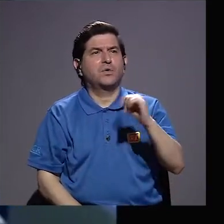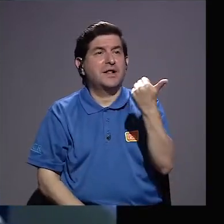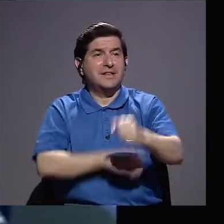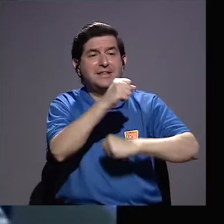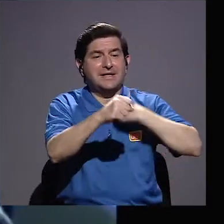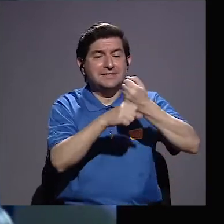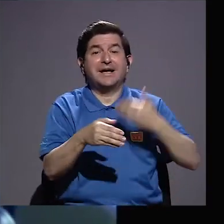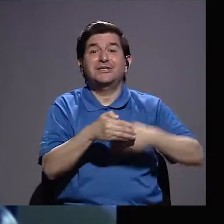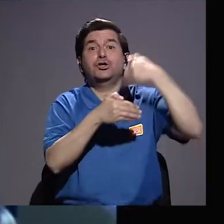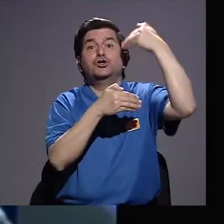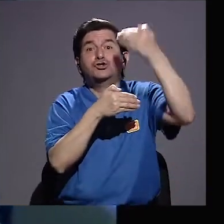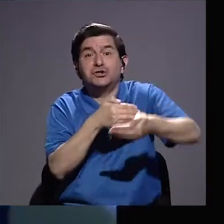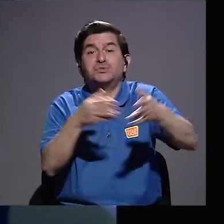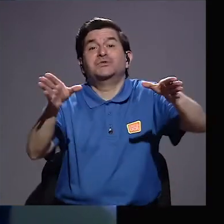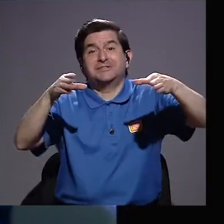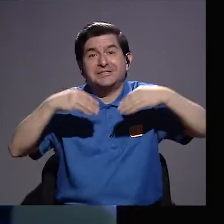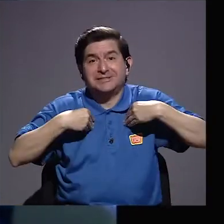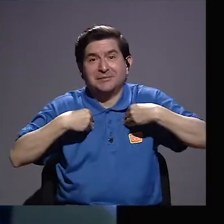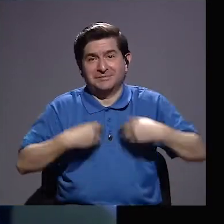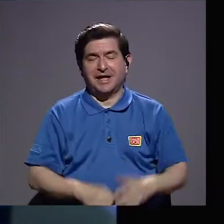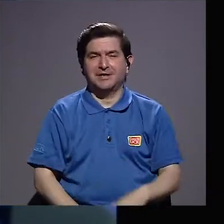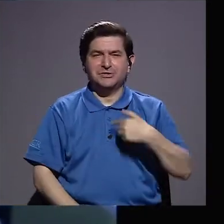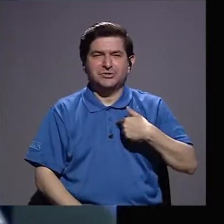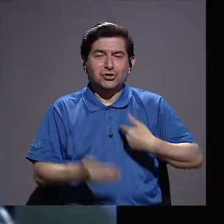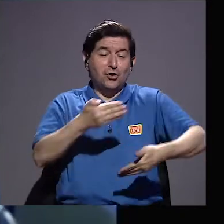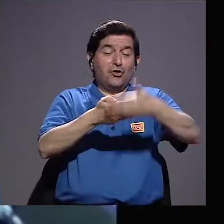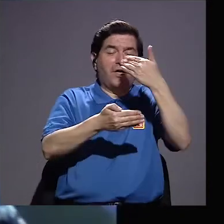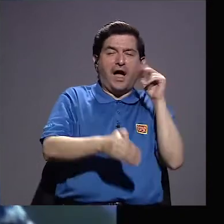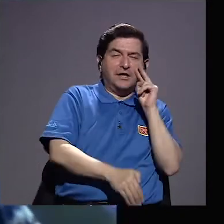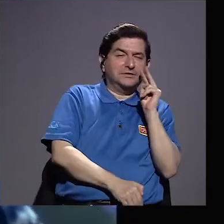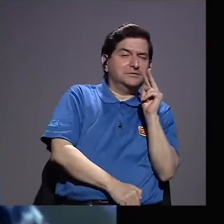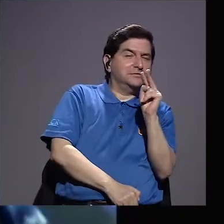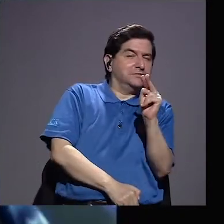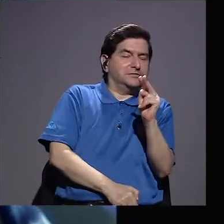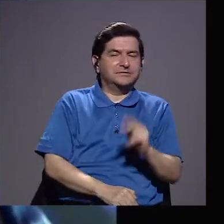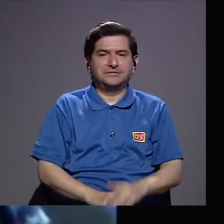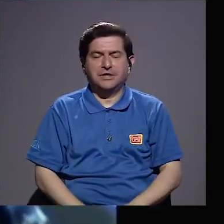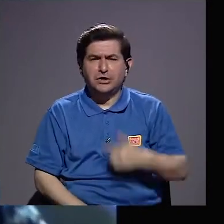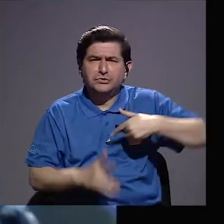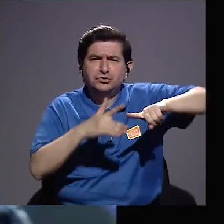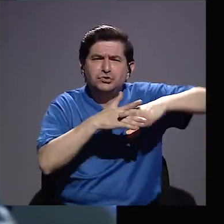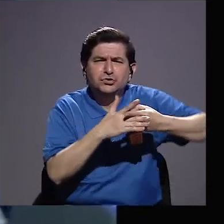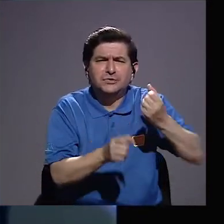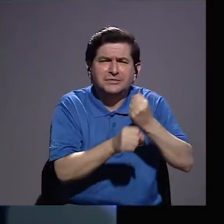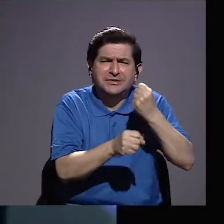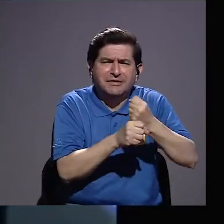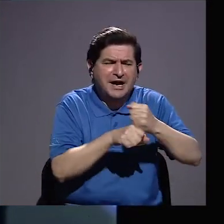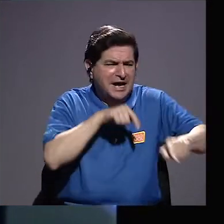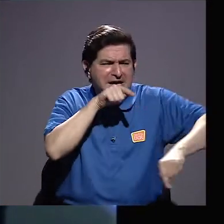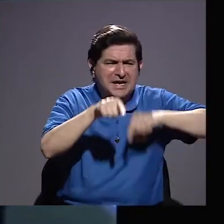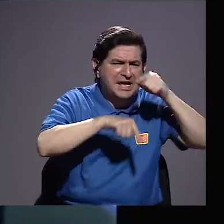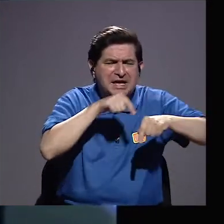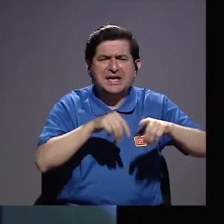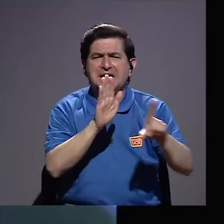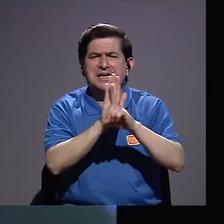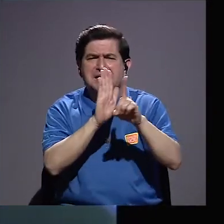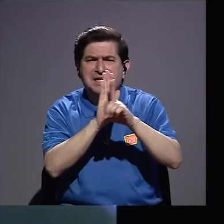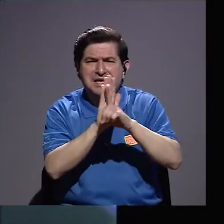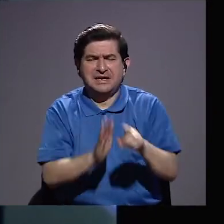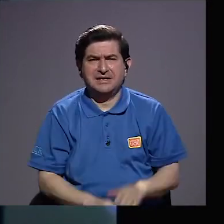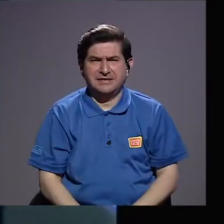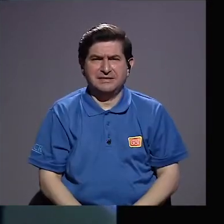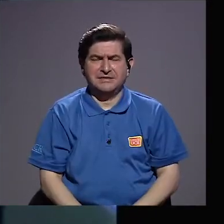después, pues, son aceptadas, ¿verdad? Yo empecé a trabajar, a criticar el derecho, a hacer una crítica